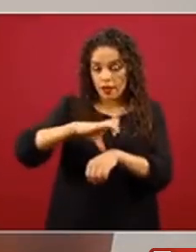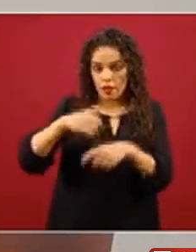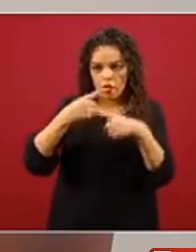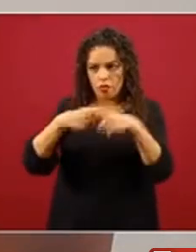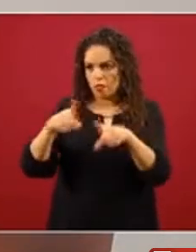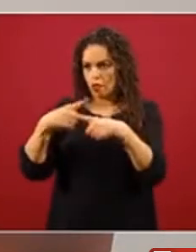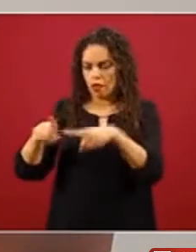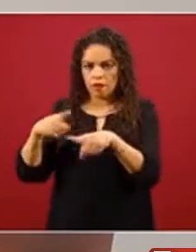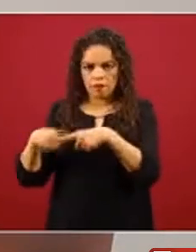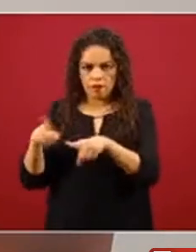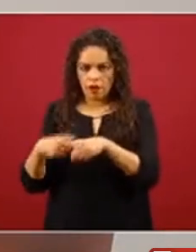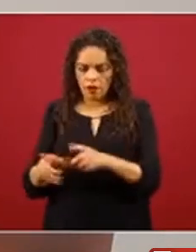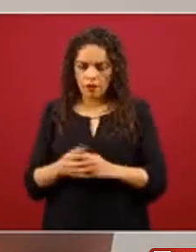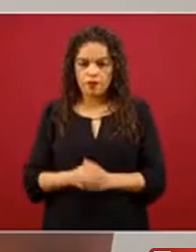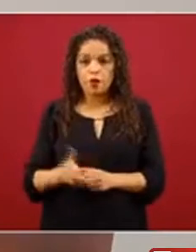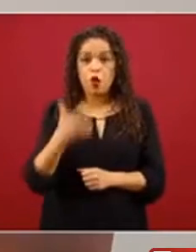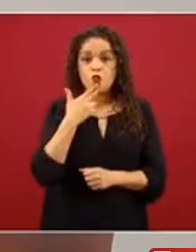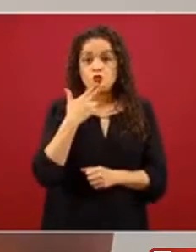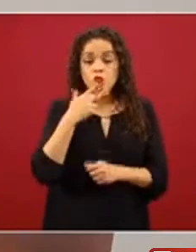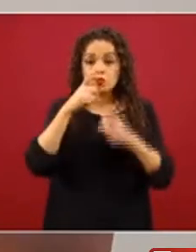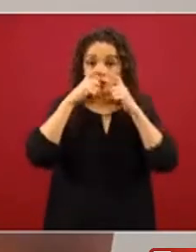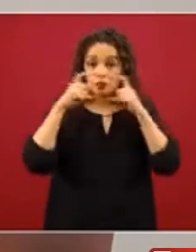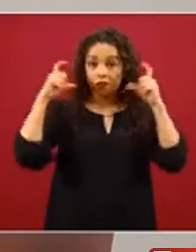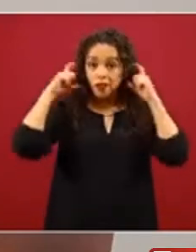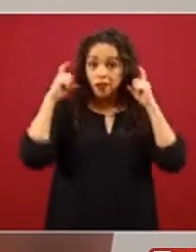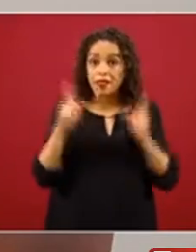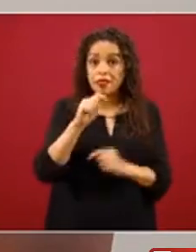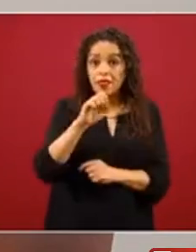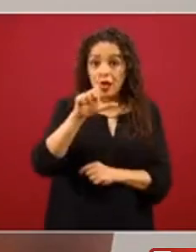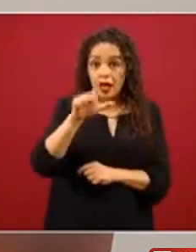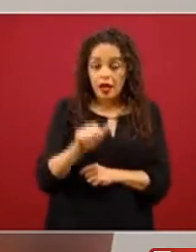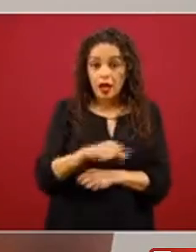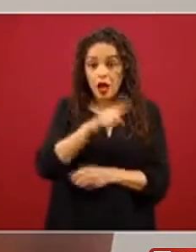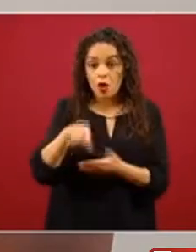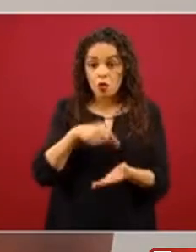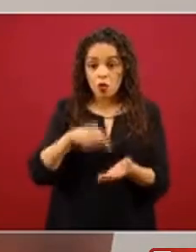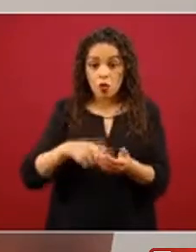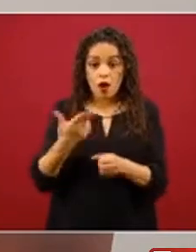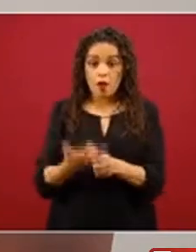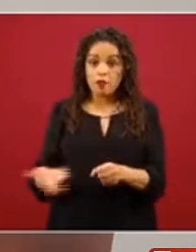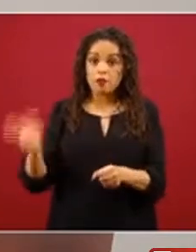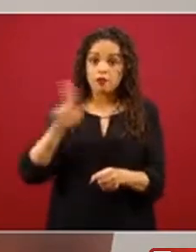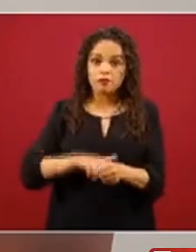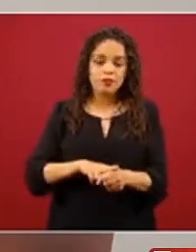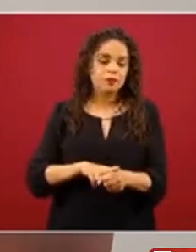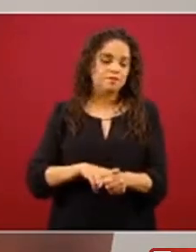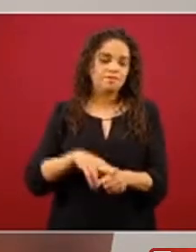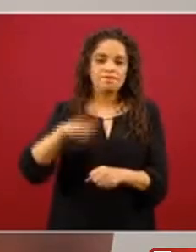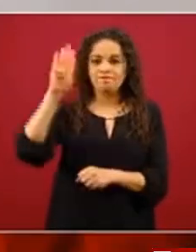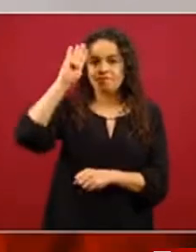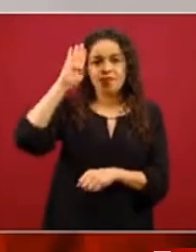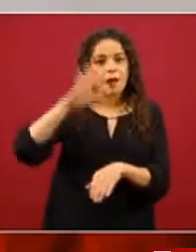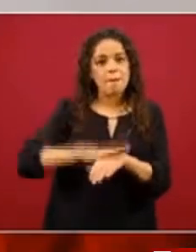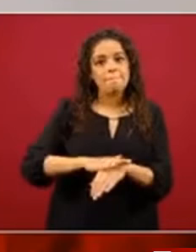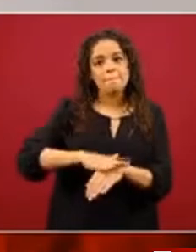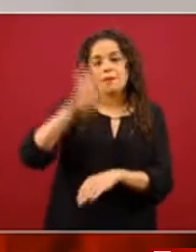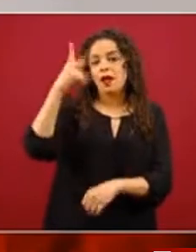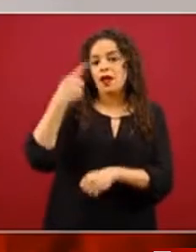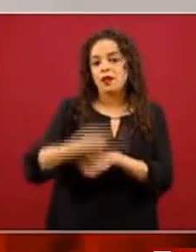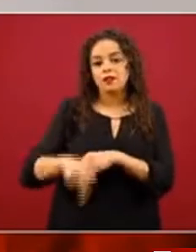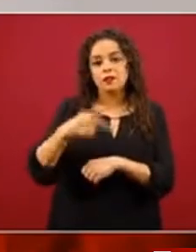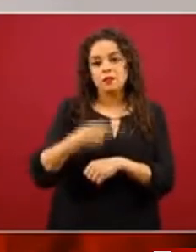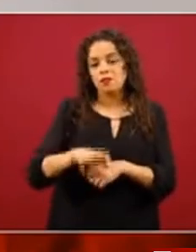el uso de estos cubrebocas de tela en ambiente hospitalario incrementa el riesgo de infección para los trabajadores de